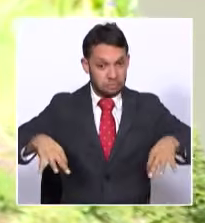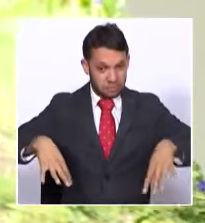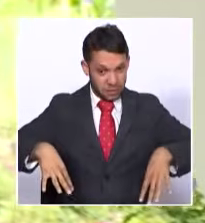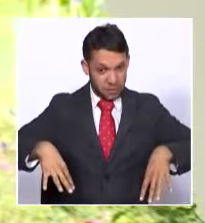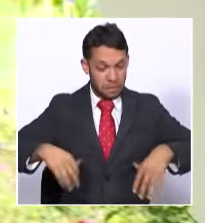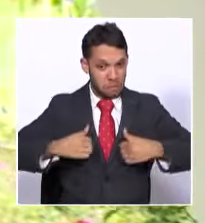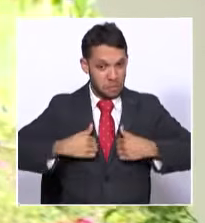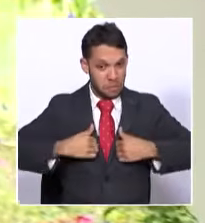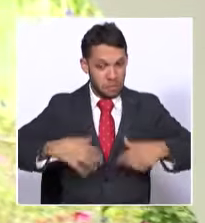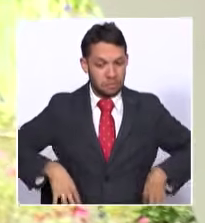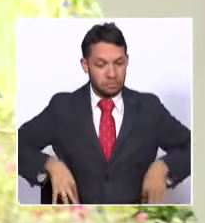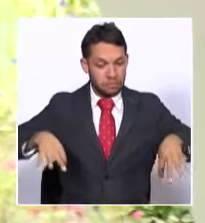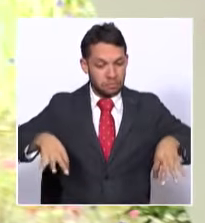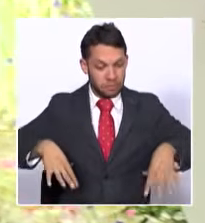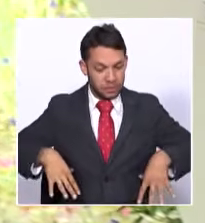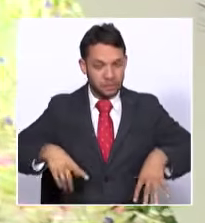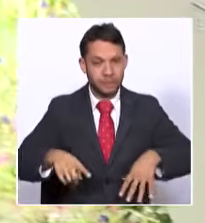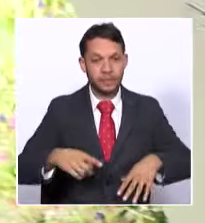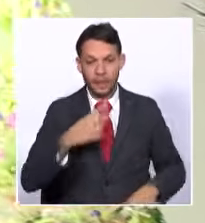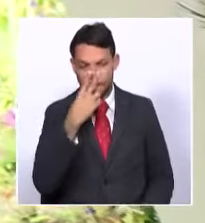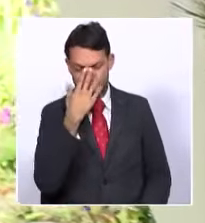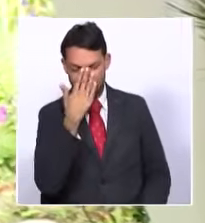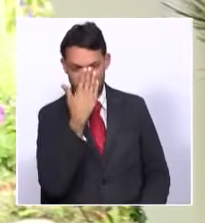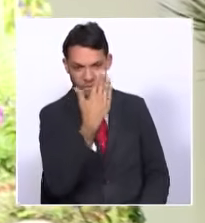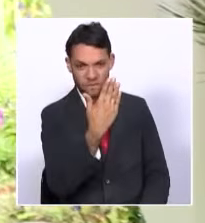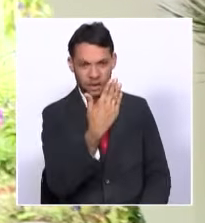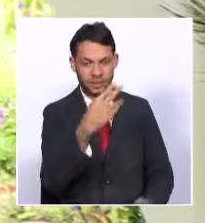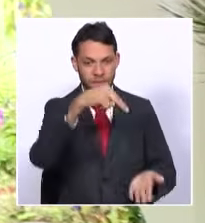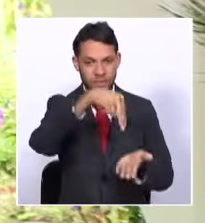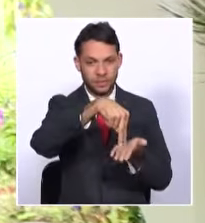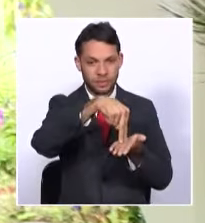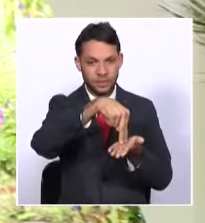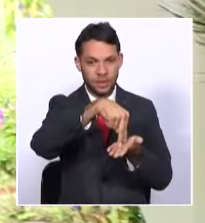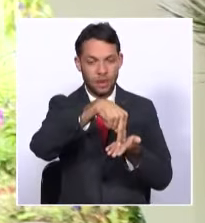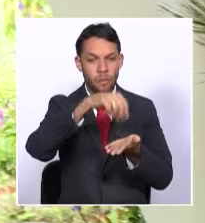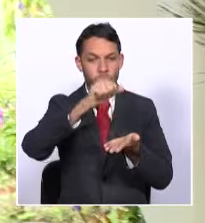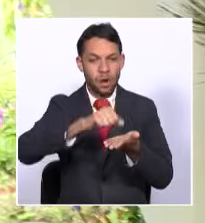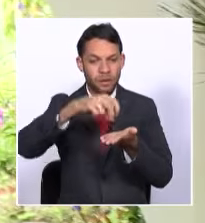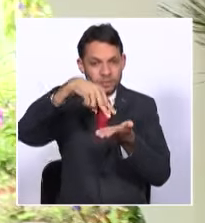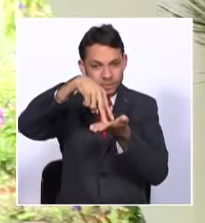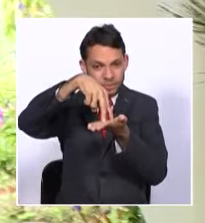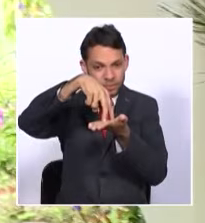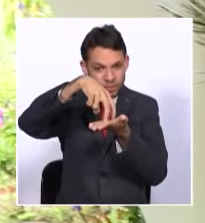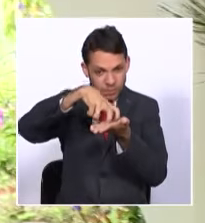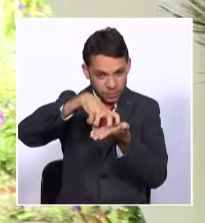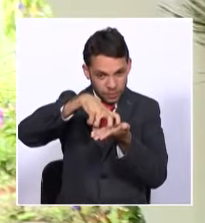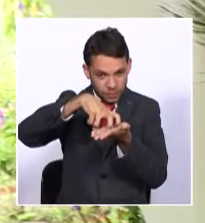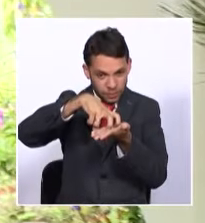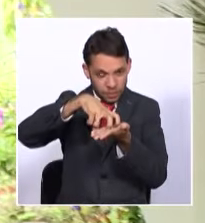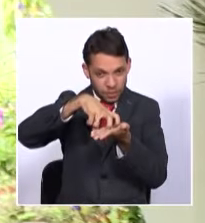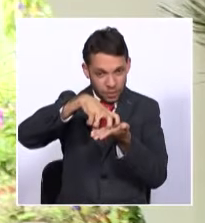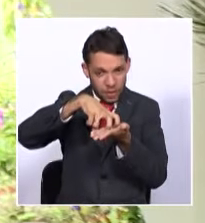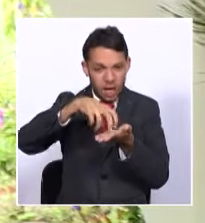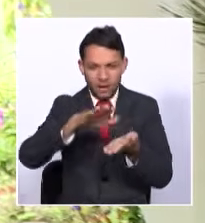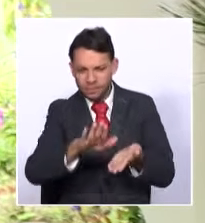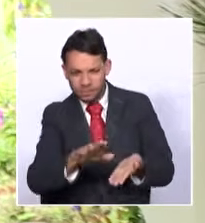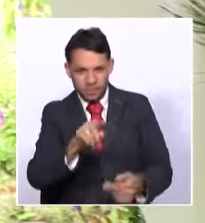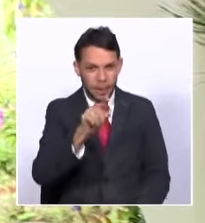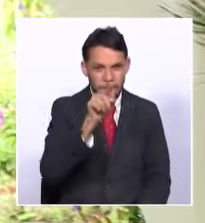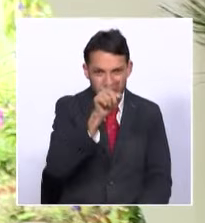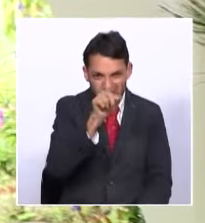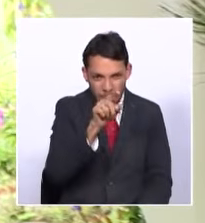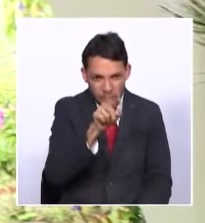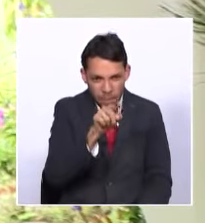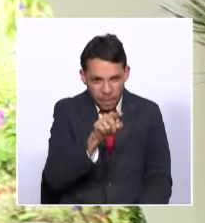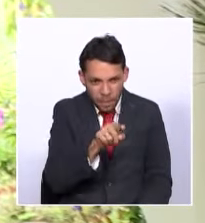la persona que se nos pare de frente, que haga una cuclilla y tal como quedó, se quedó, y que comencemos a verle la